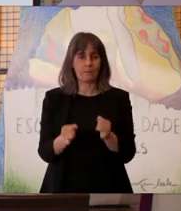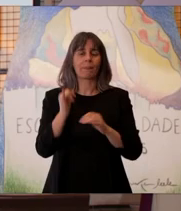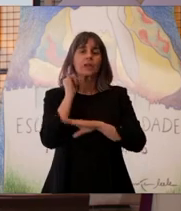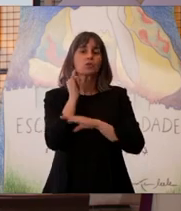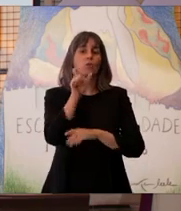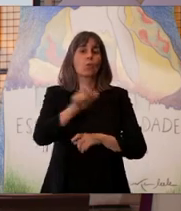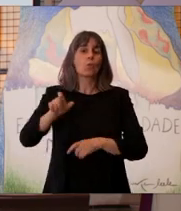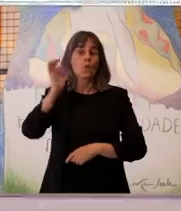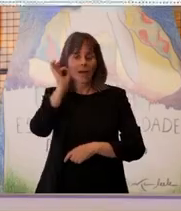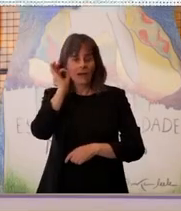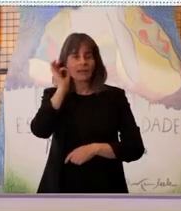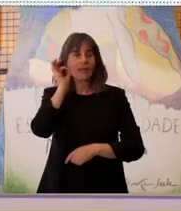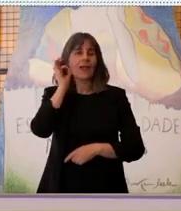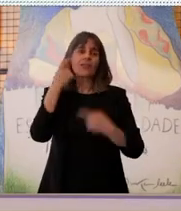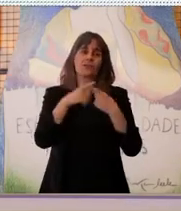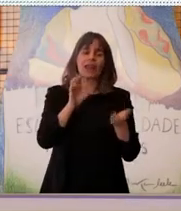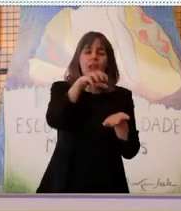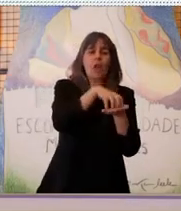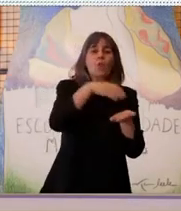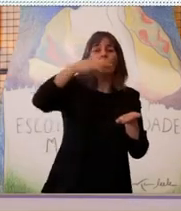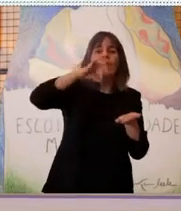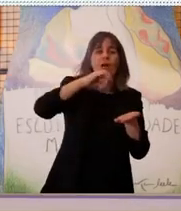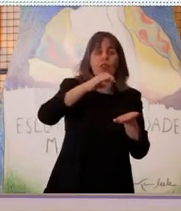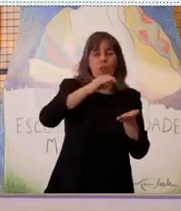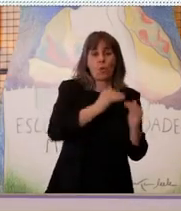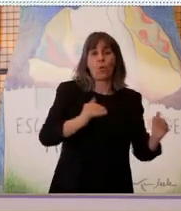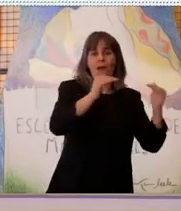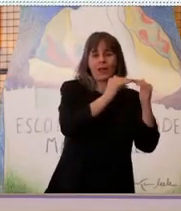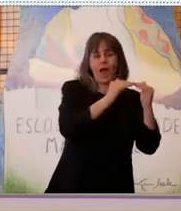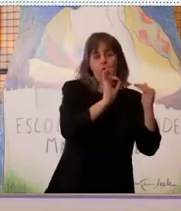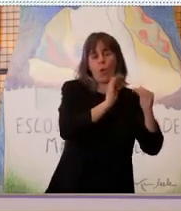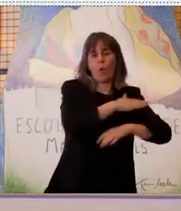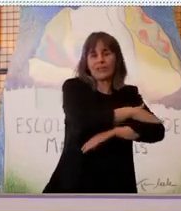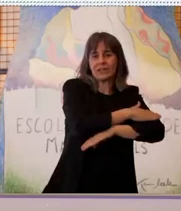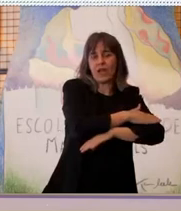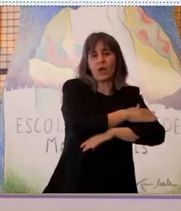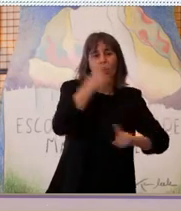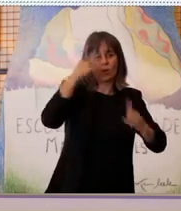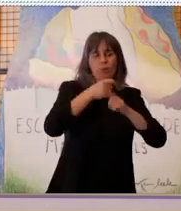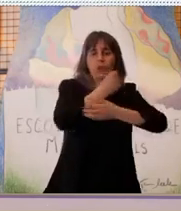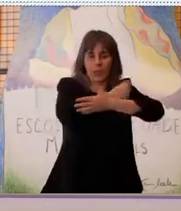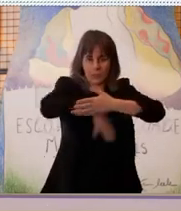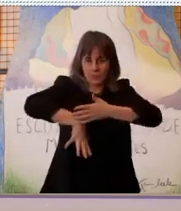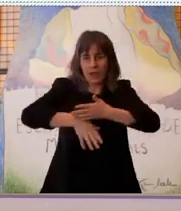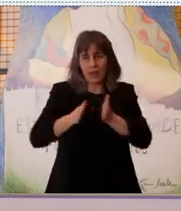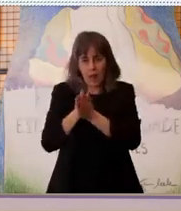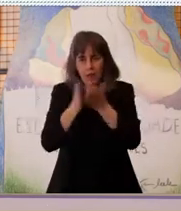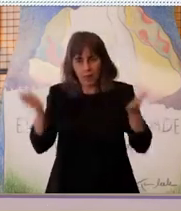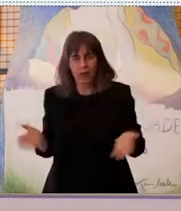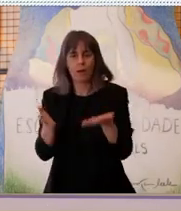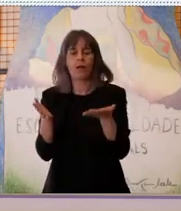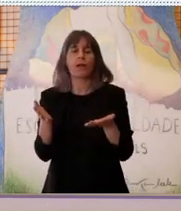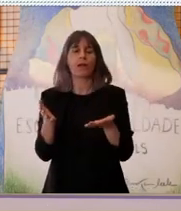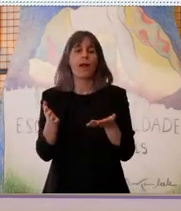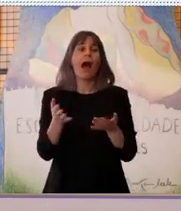son las unidades de igualdad y los distintos ministerios para empujar la transversalidad O sea hay unidades de igualdad que